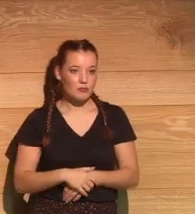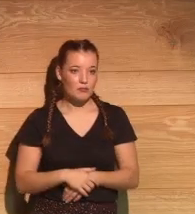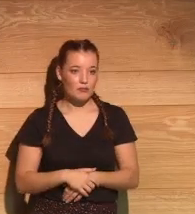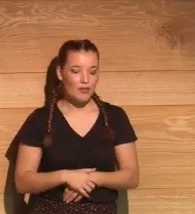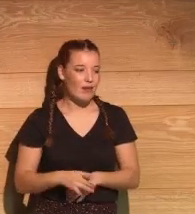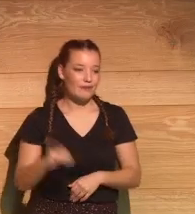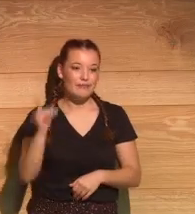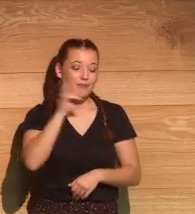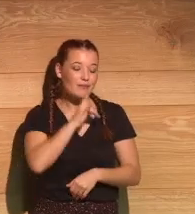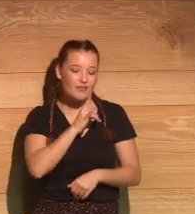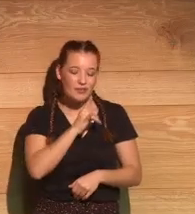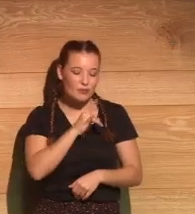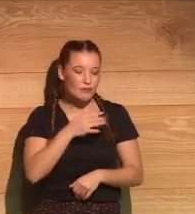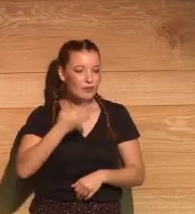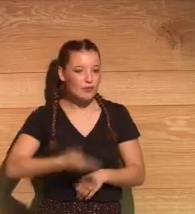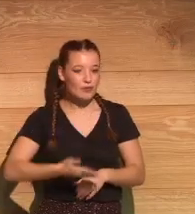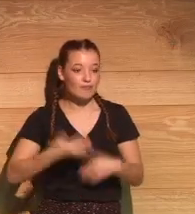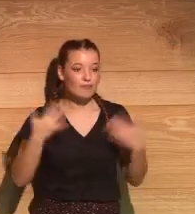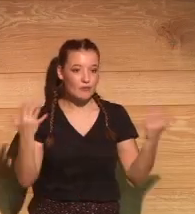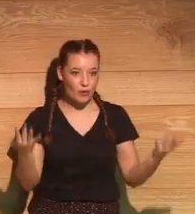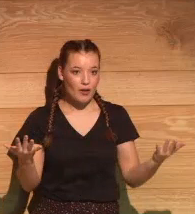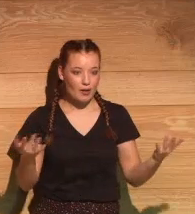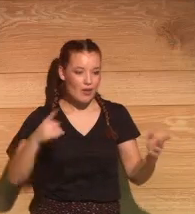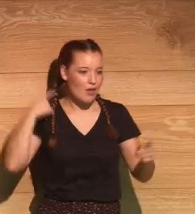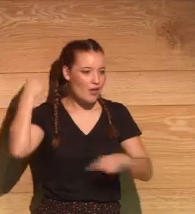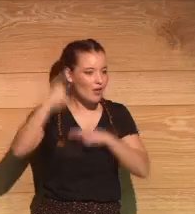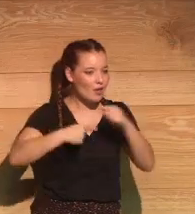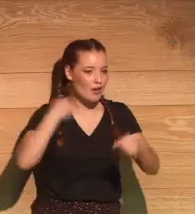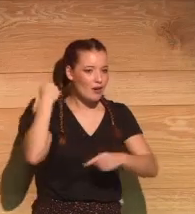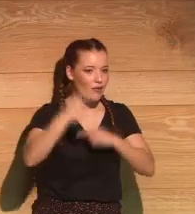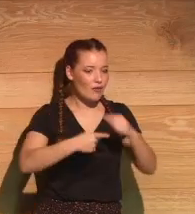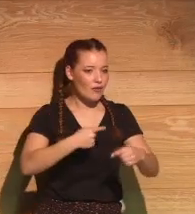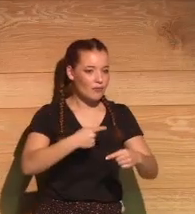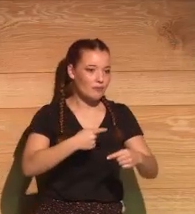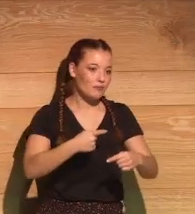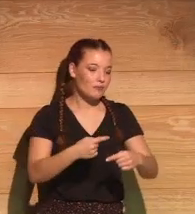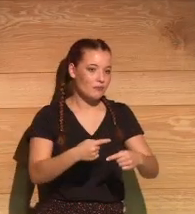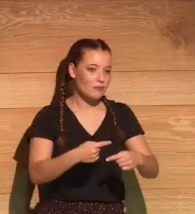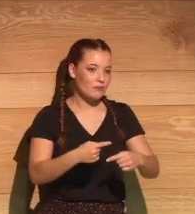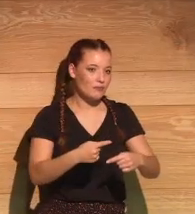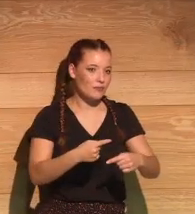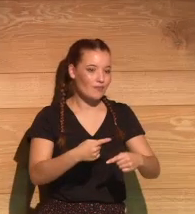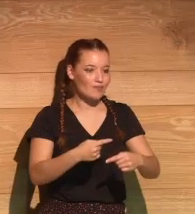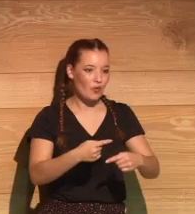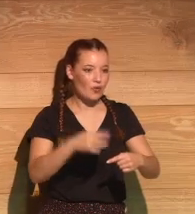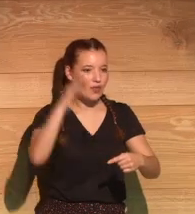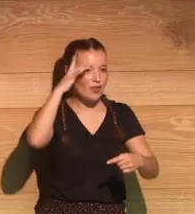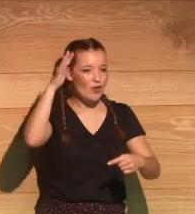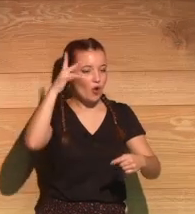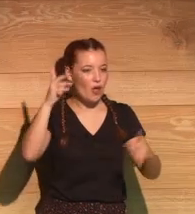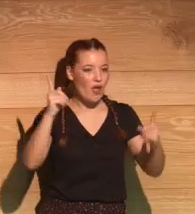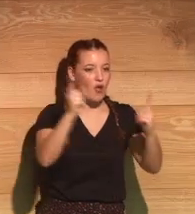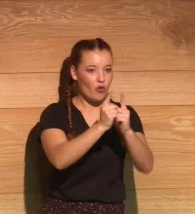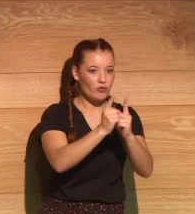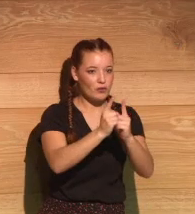es pensar que las generaciones son unívocas y que tienen una ideología definitoria. Si tiene una ideología definitoria quiere decir que va a haber una contraideología o un